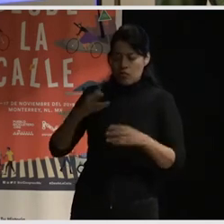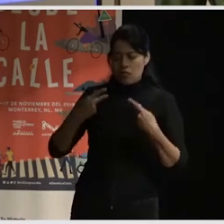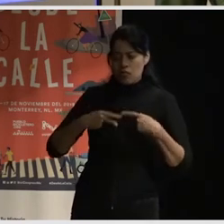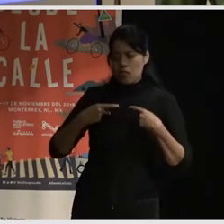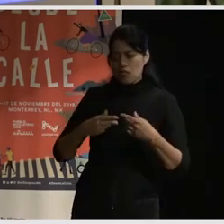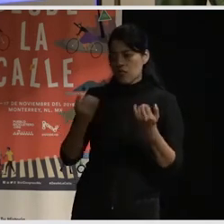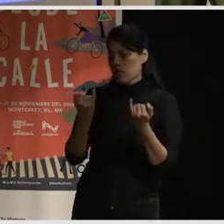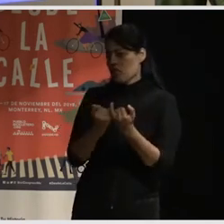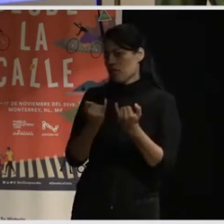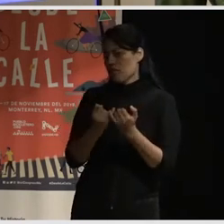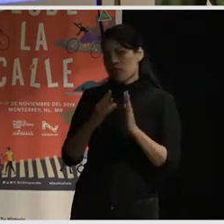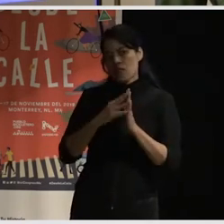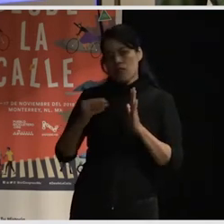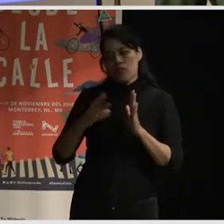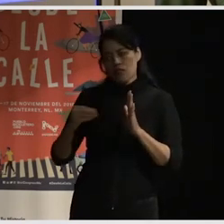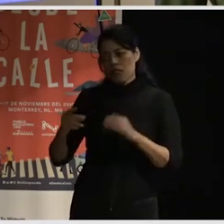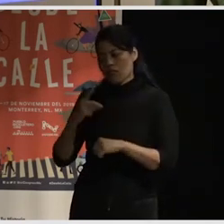vamos a estar en lo mismo